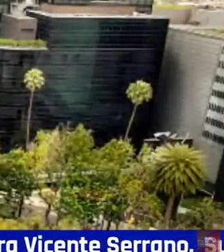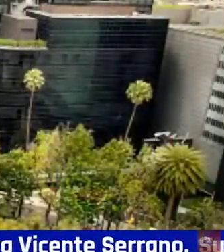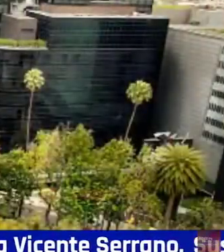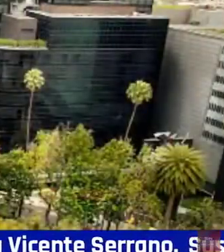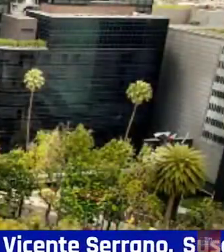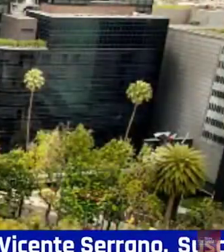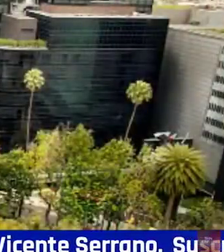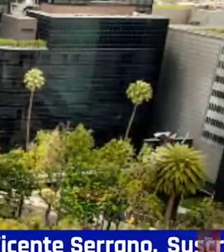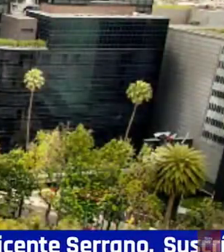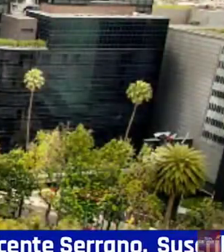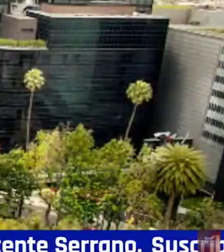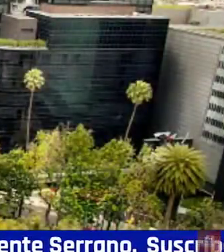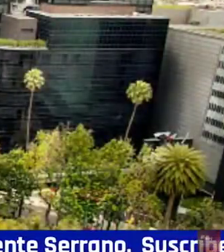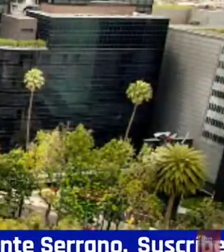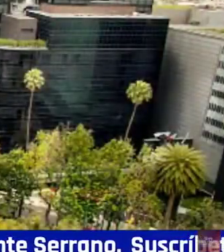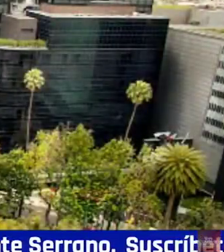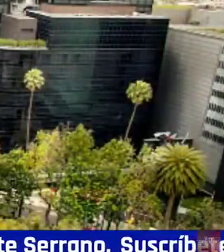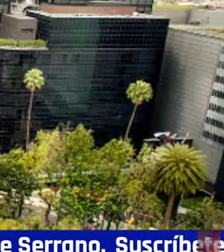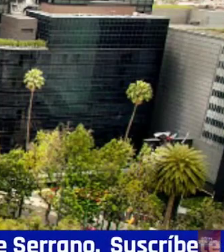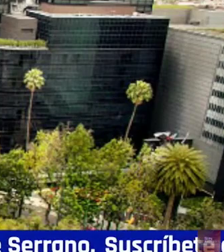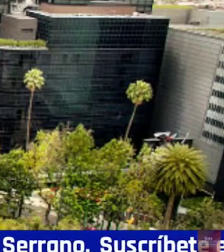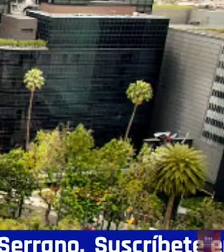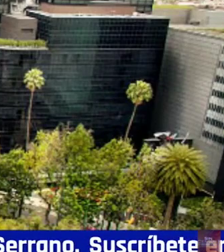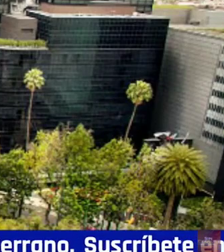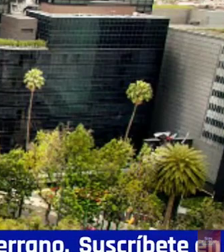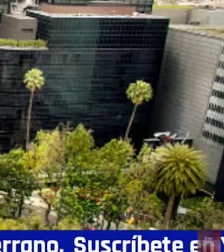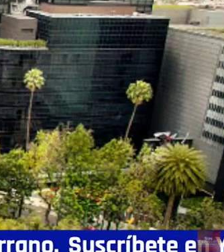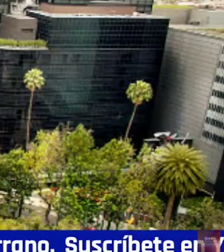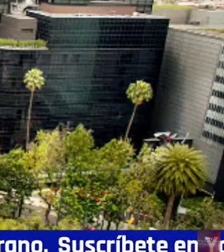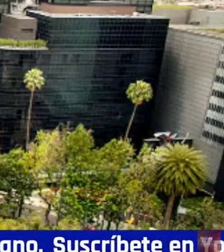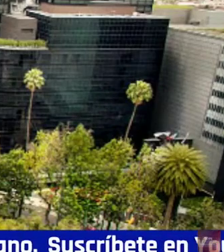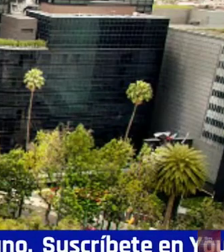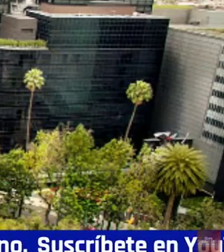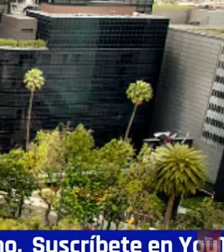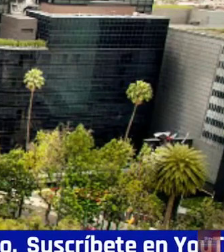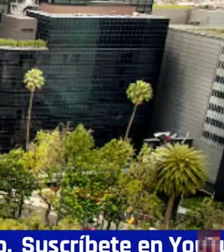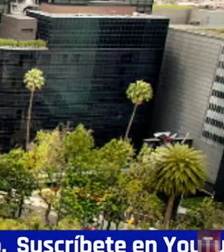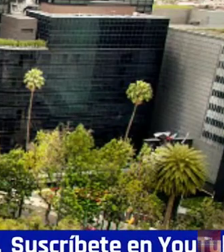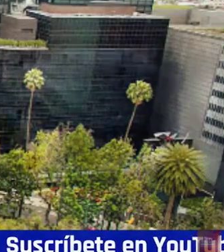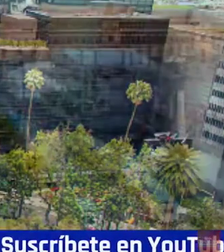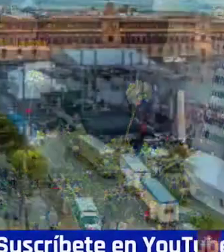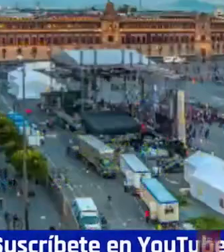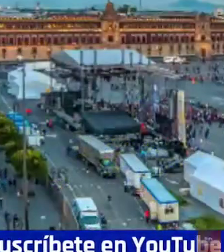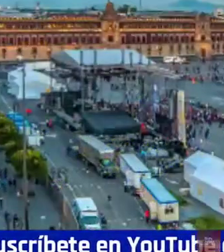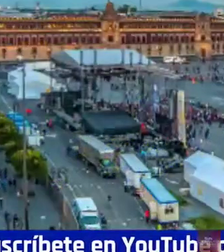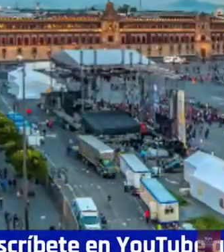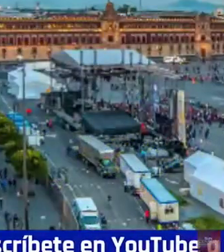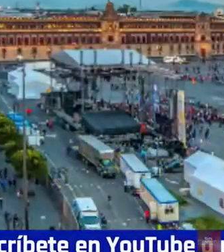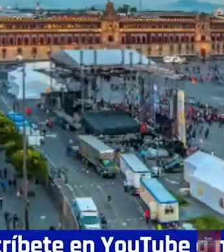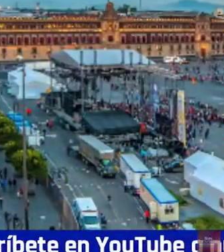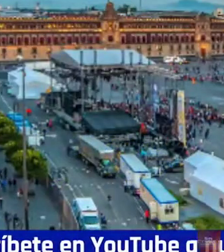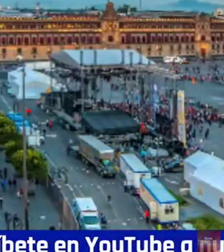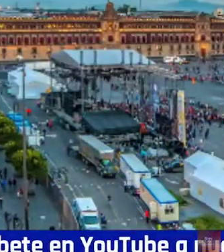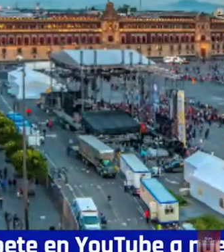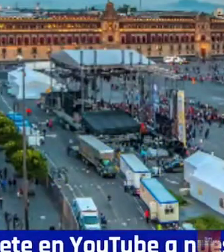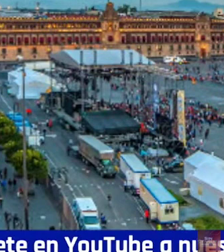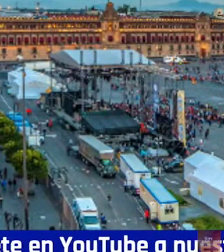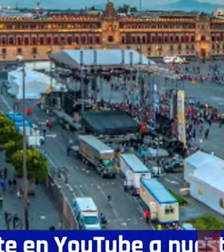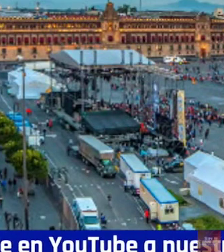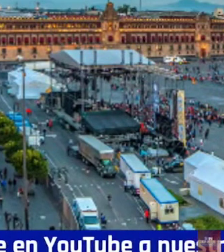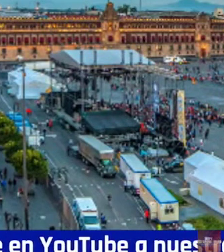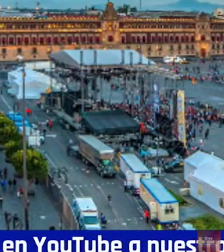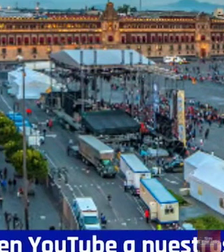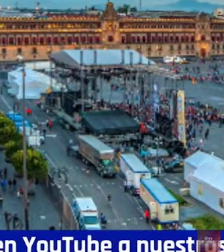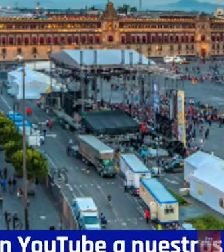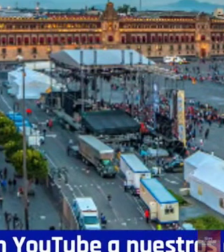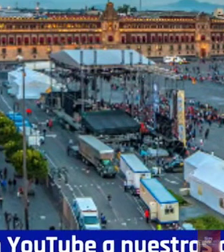más que lo producido por la economía para repartir entre la población. Ni la más honda crisis mundial en 9 décadas, ni la llegada de